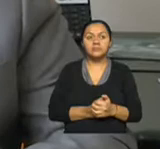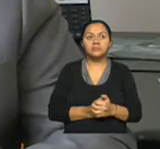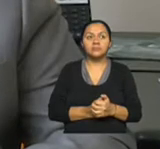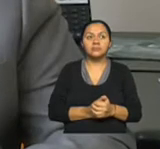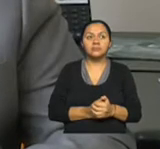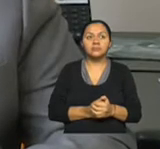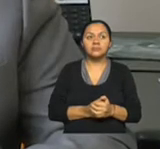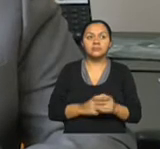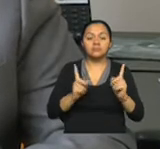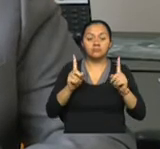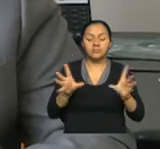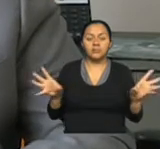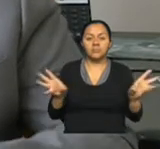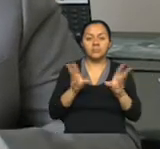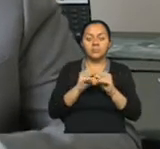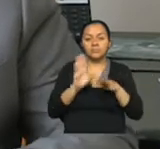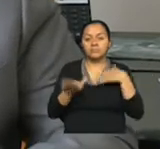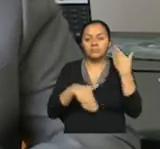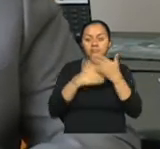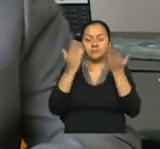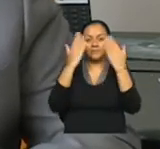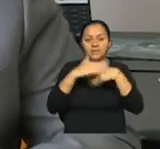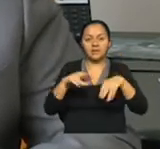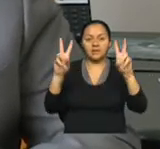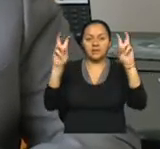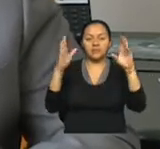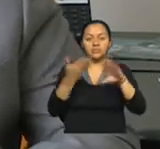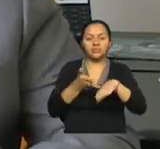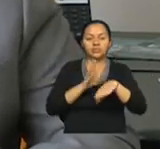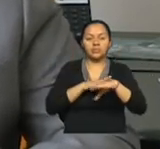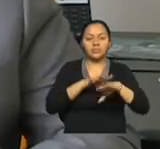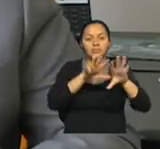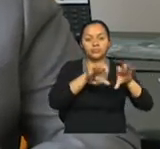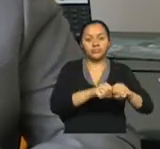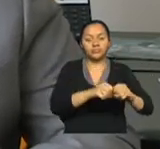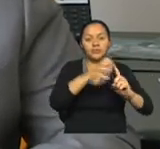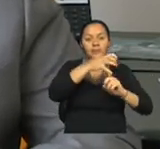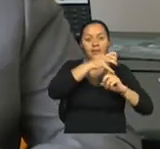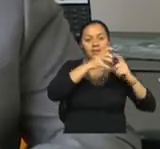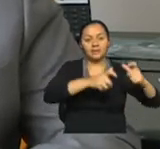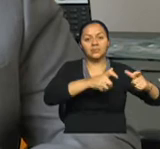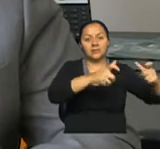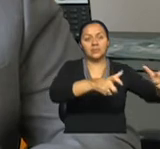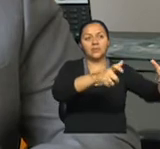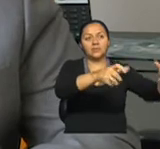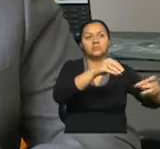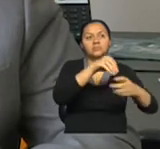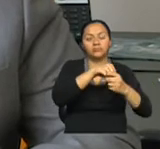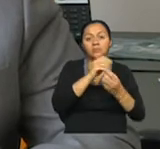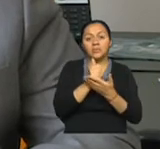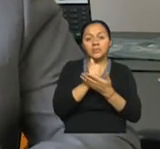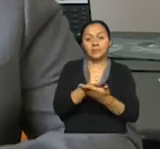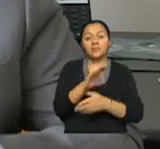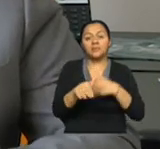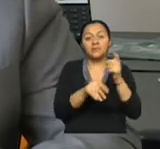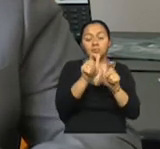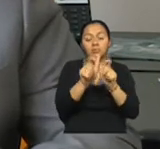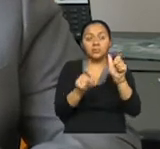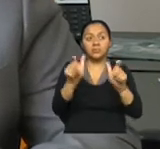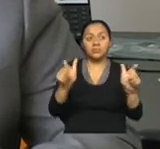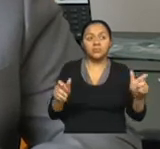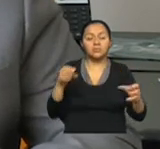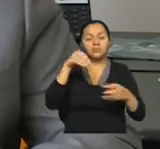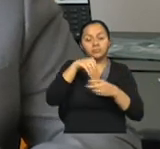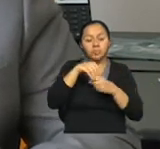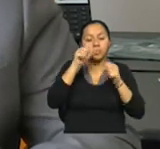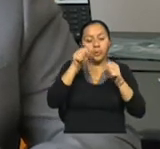creo que con esto se da por terminado el tema relacionado a la expropiación, existiendo beneficio para la ciudadanía, ya